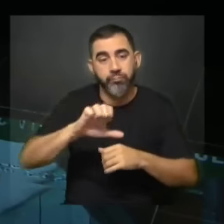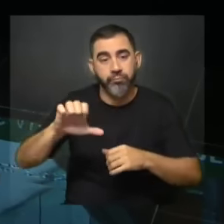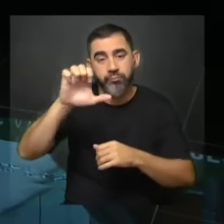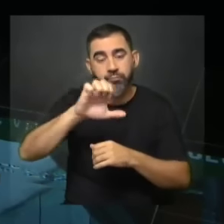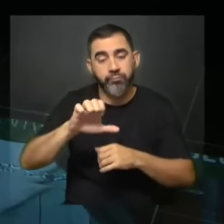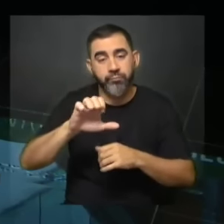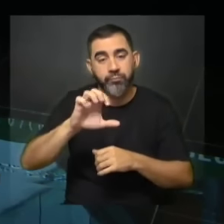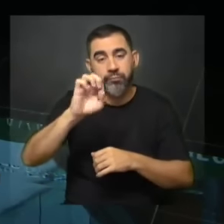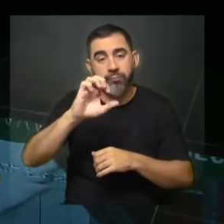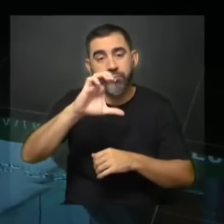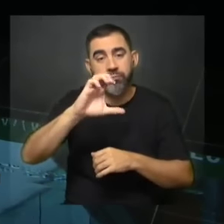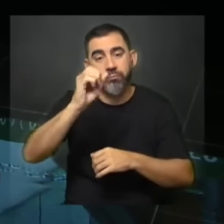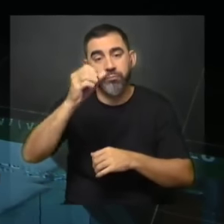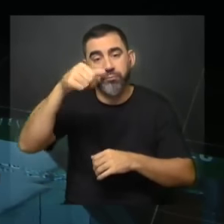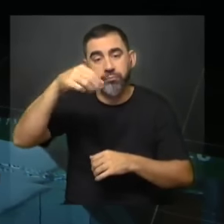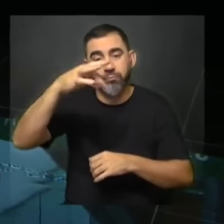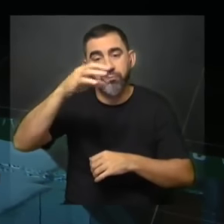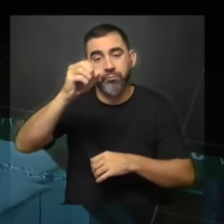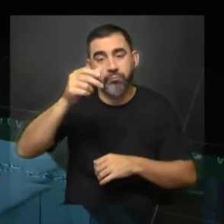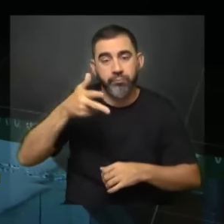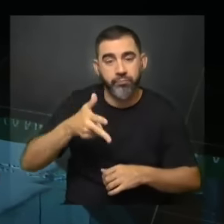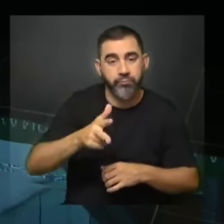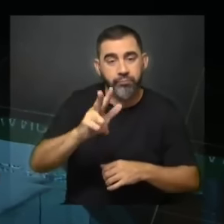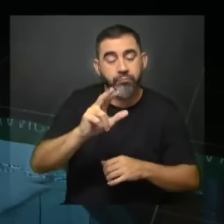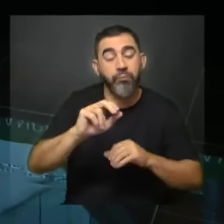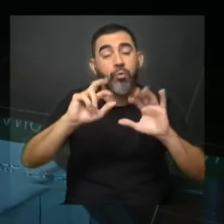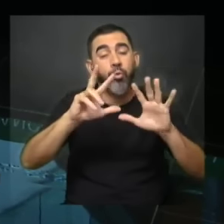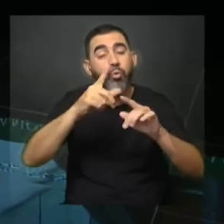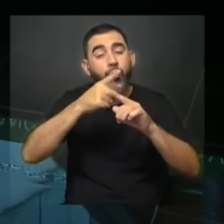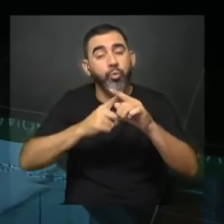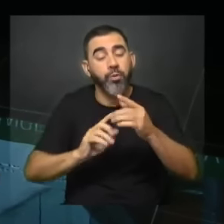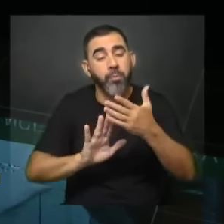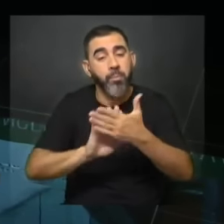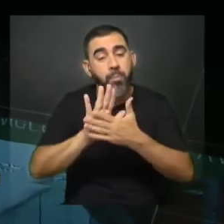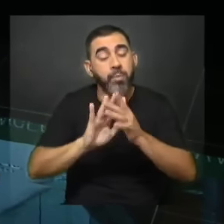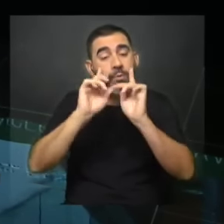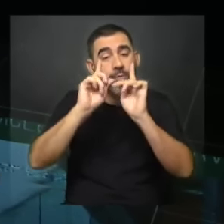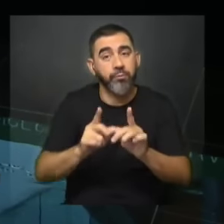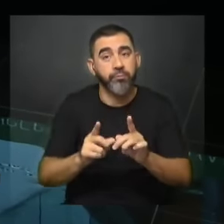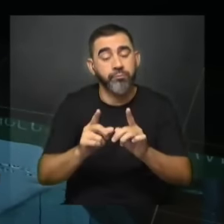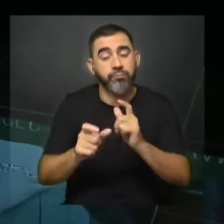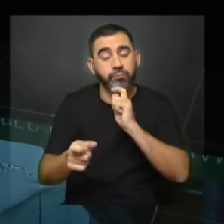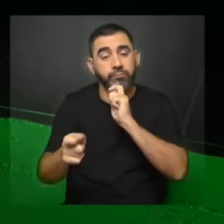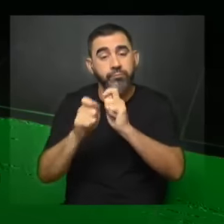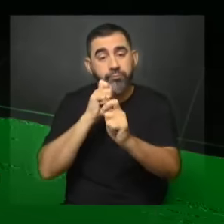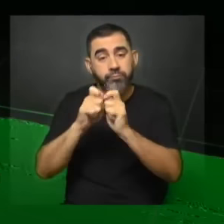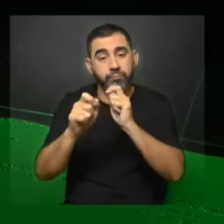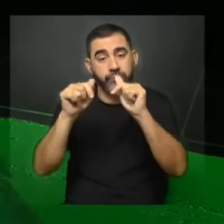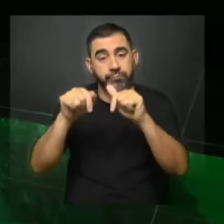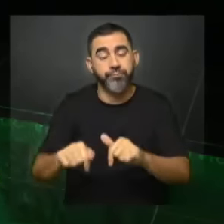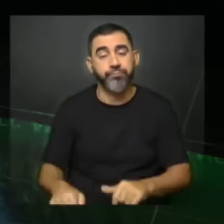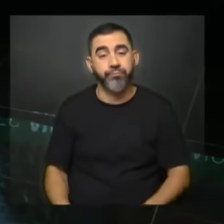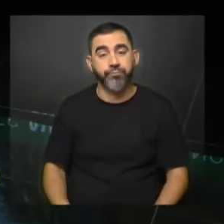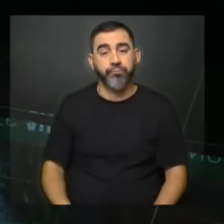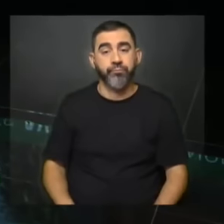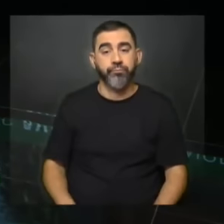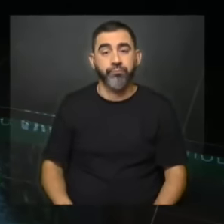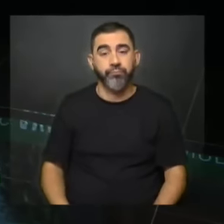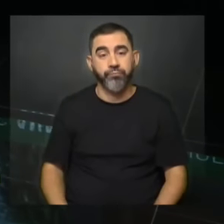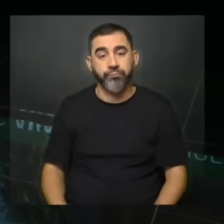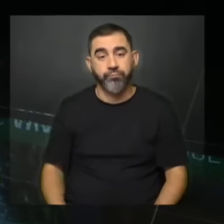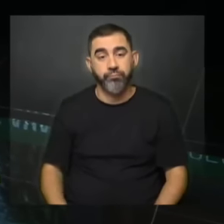scant Tech Por otra parte bueno como siempre después de las 8:30 de la mañana vamos a tener nuestra entrevista central en el día de